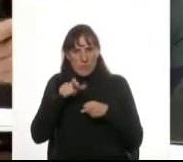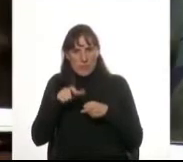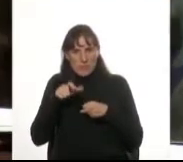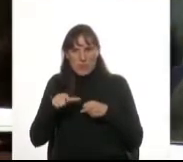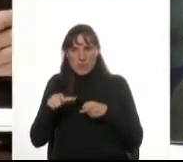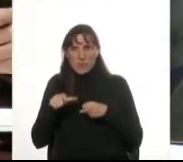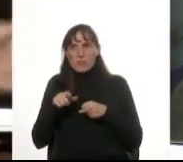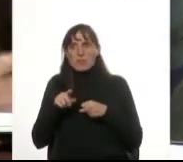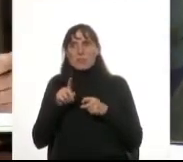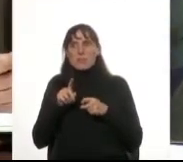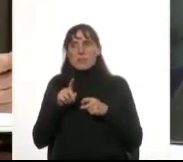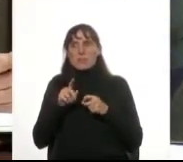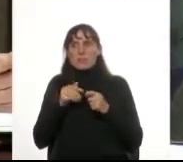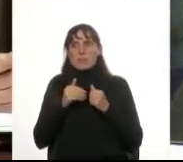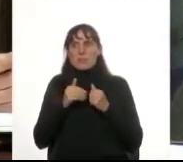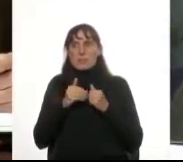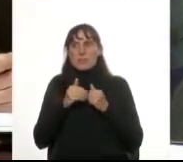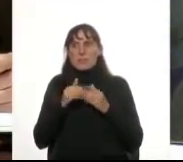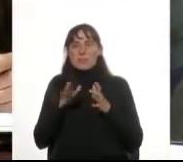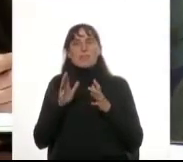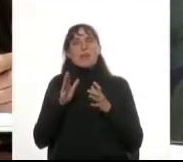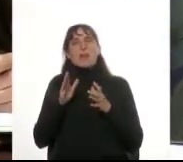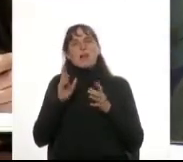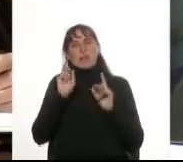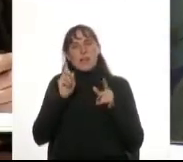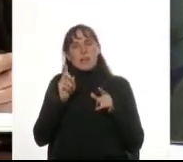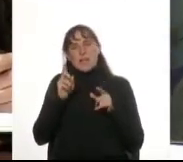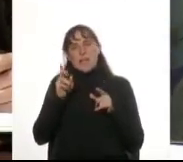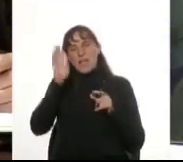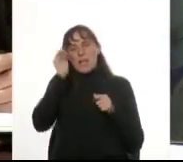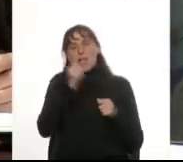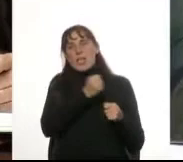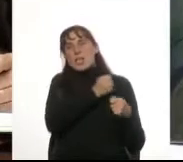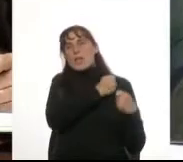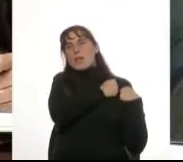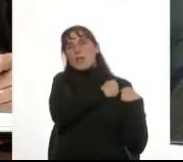en dictadura de la burocracia